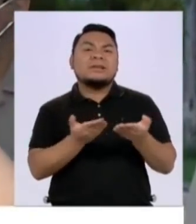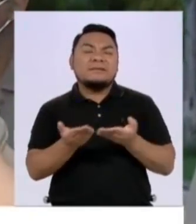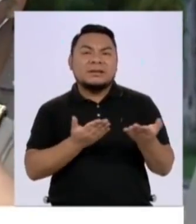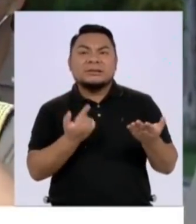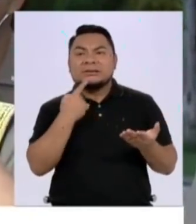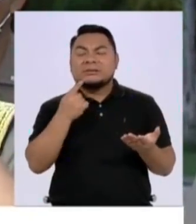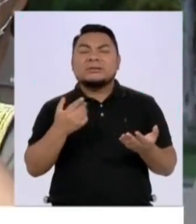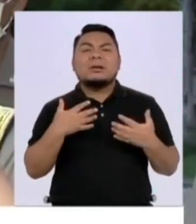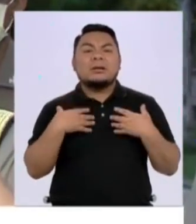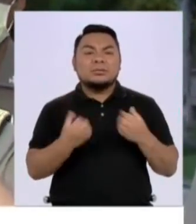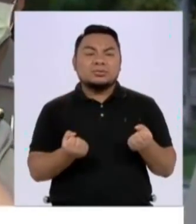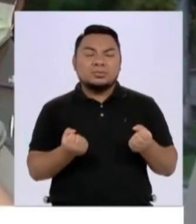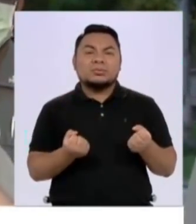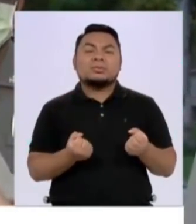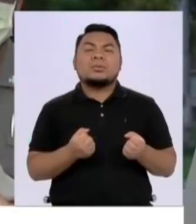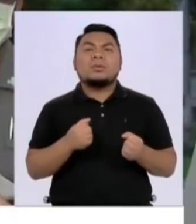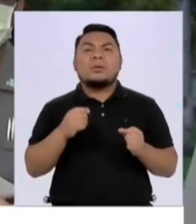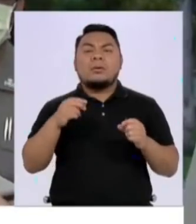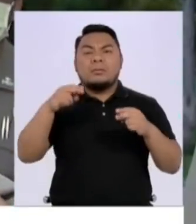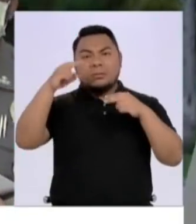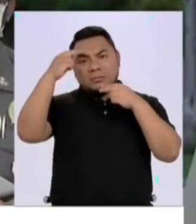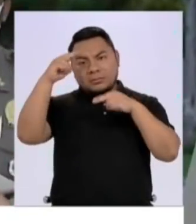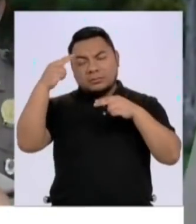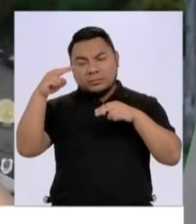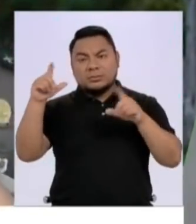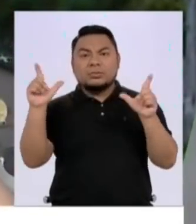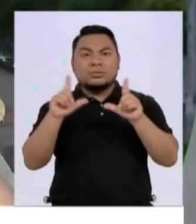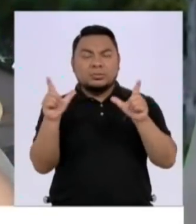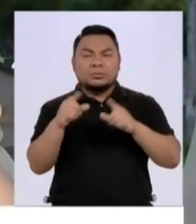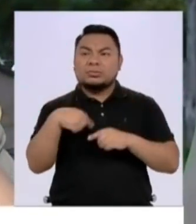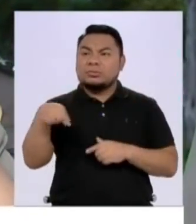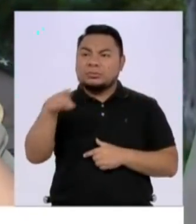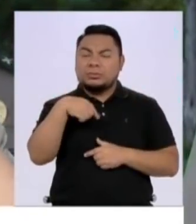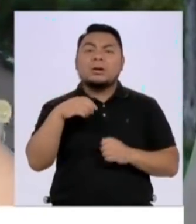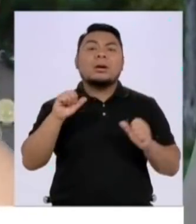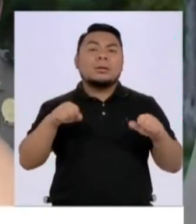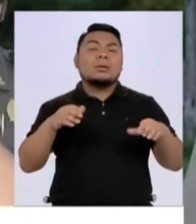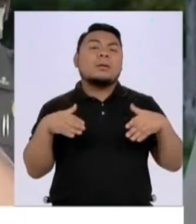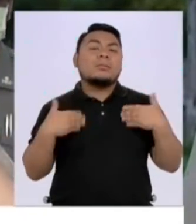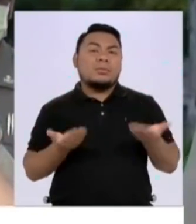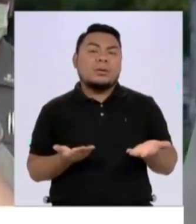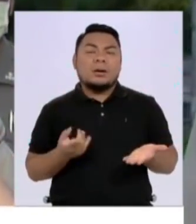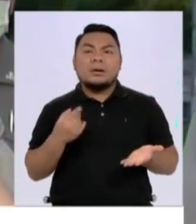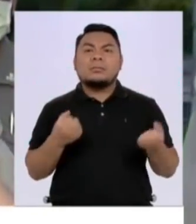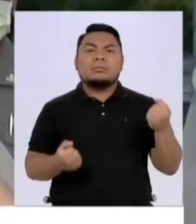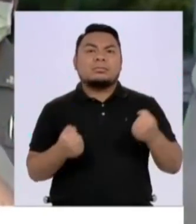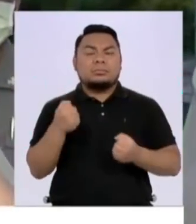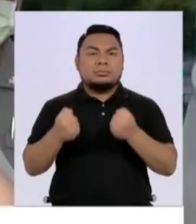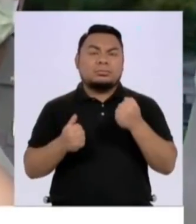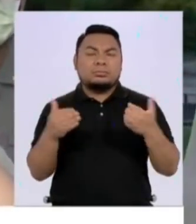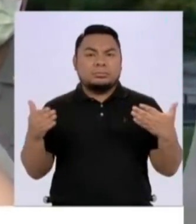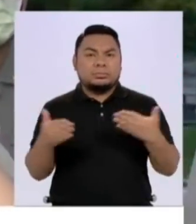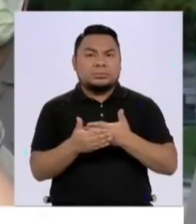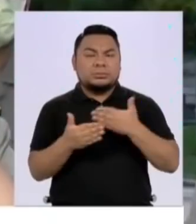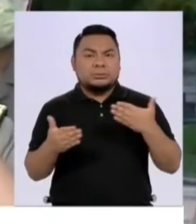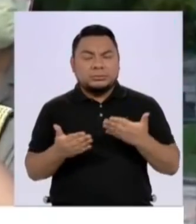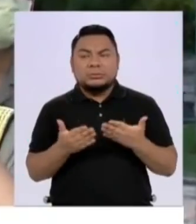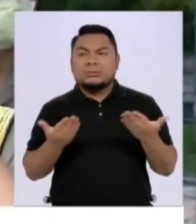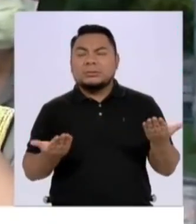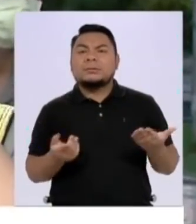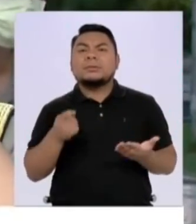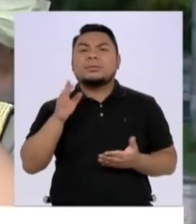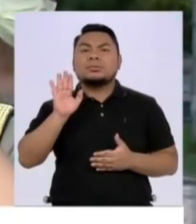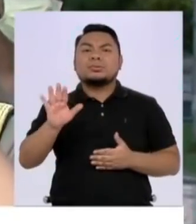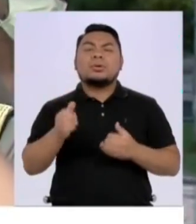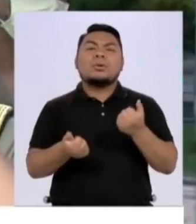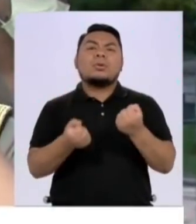de sanidad, de salud, los medios de comunicación, tienen las posibilidades de transitar. Lógicamente en